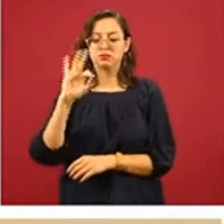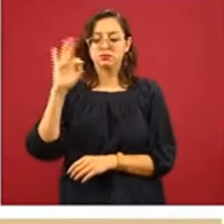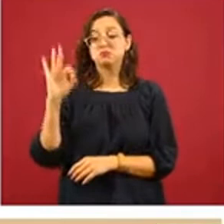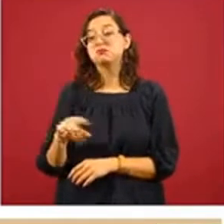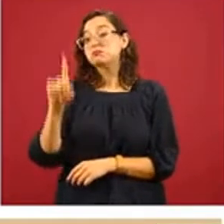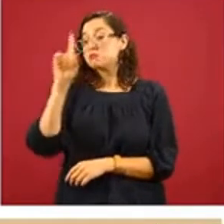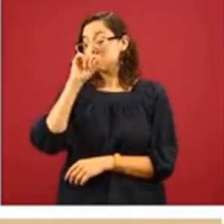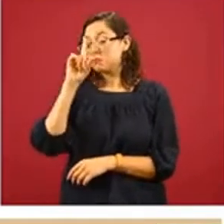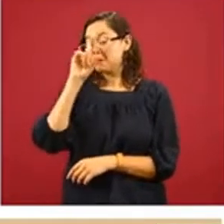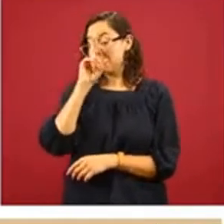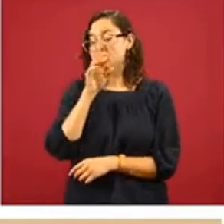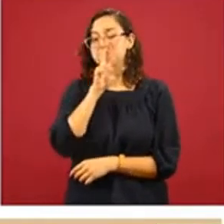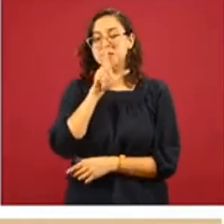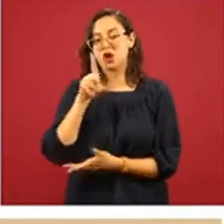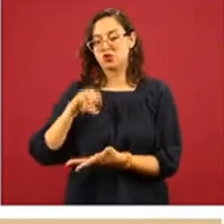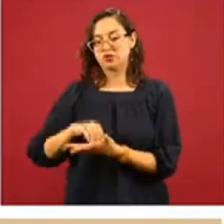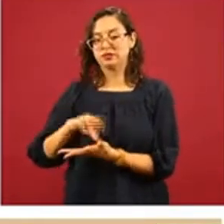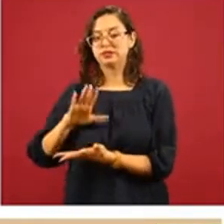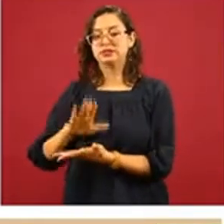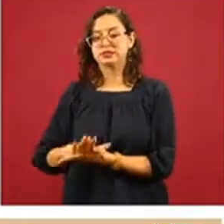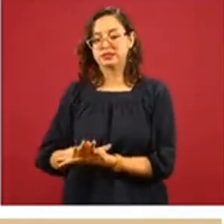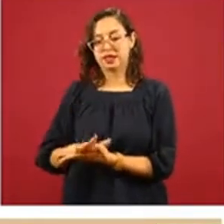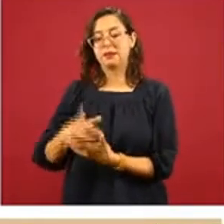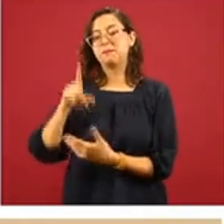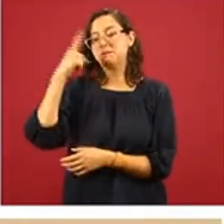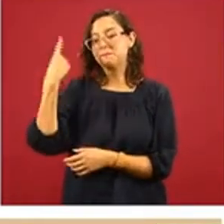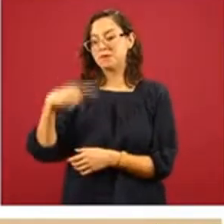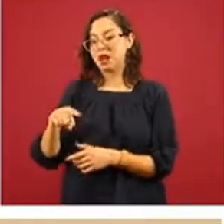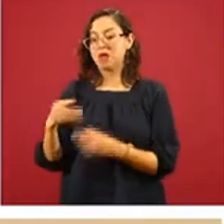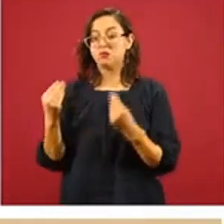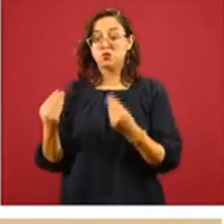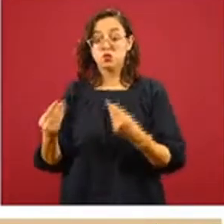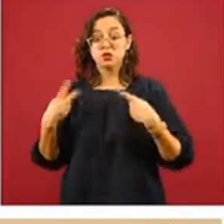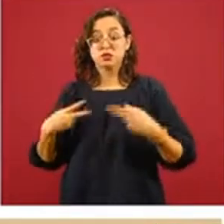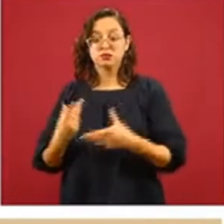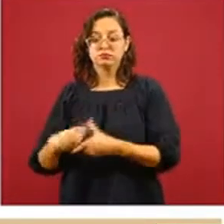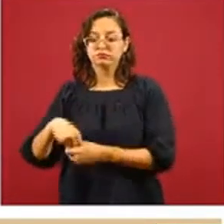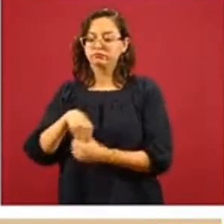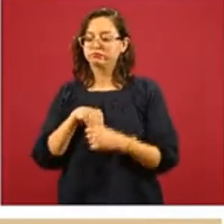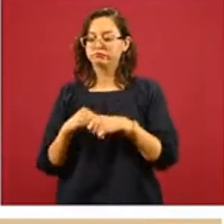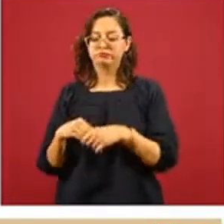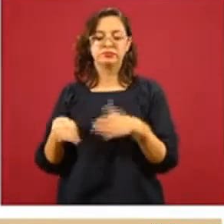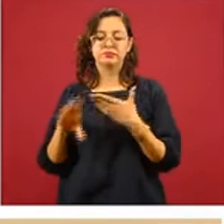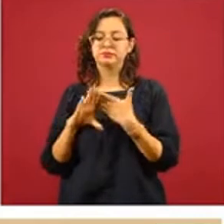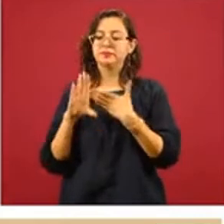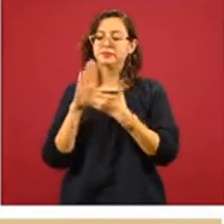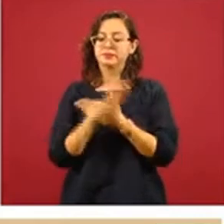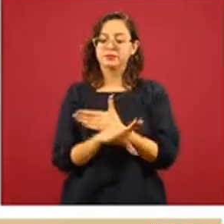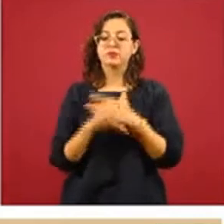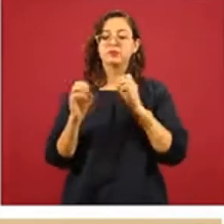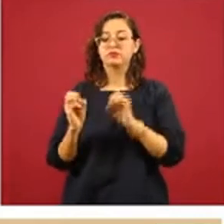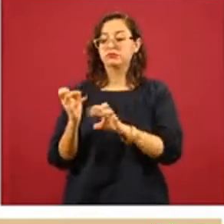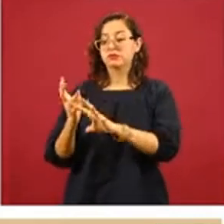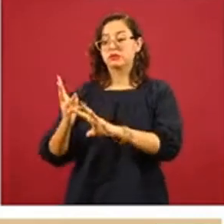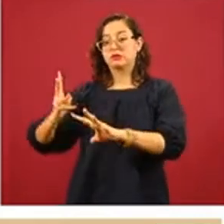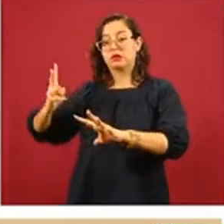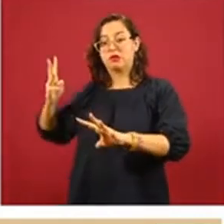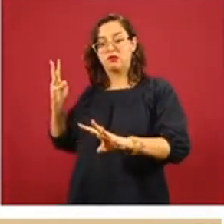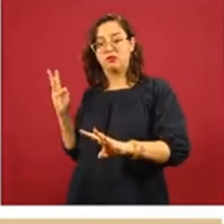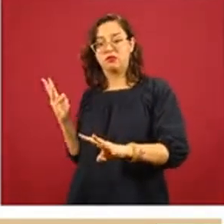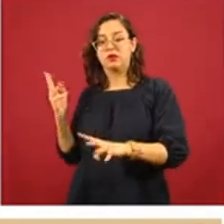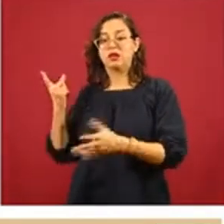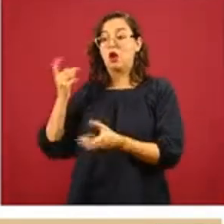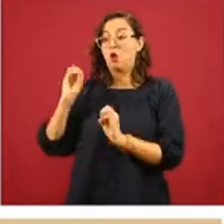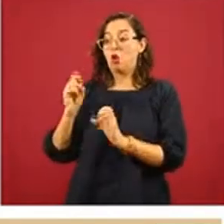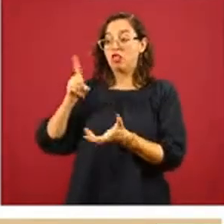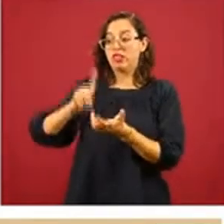la recomendación es que se realice con citas para evitar las conglomeraciones a la entrada o que en un momento determinado haya muchas personas